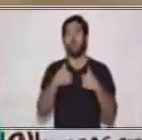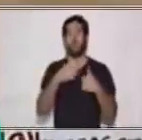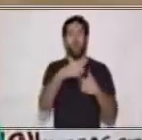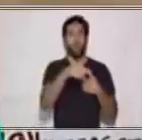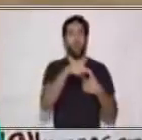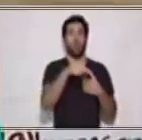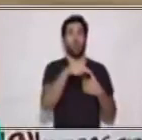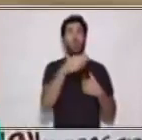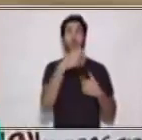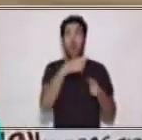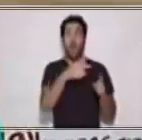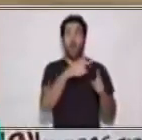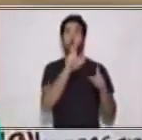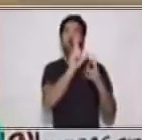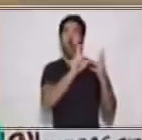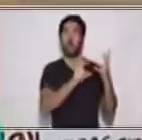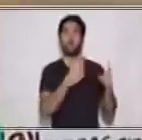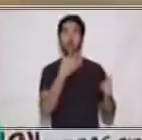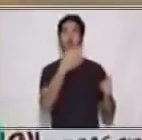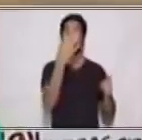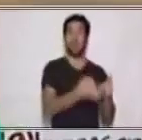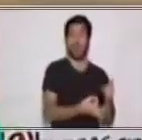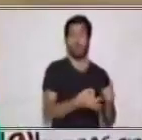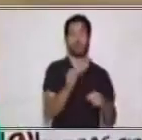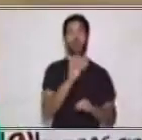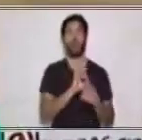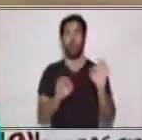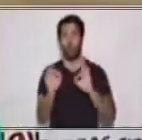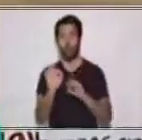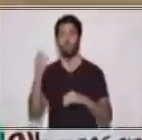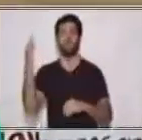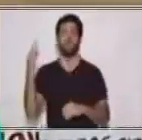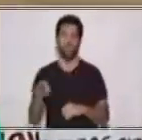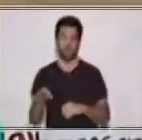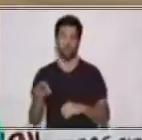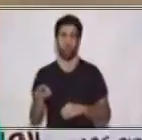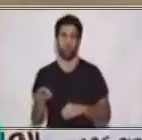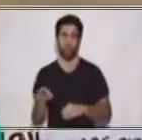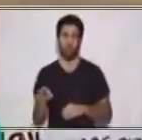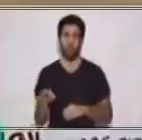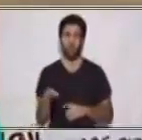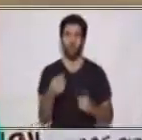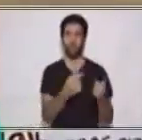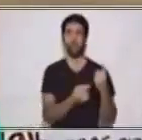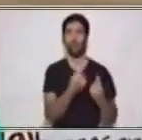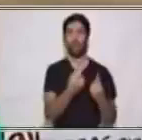clasificar como verdaderos o falsos. Es decir,